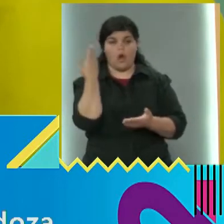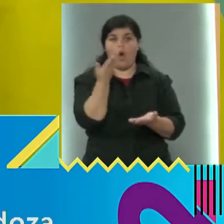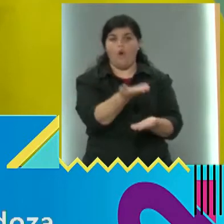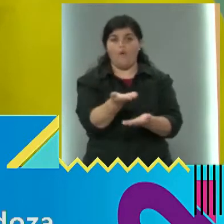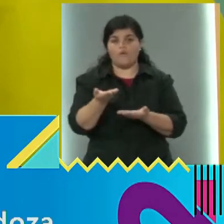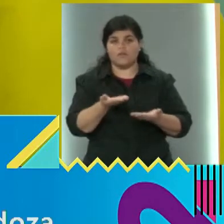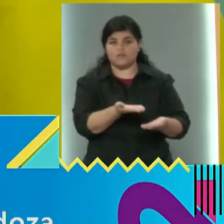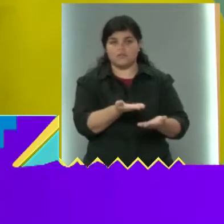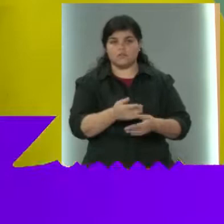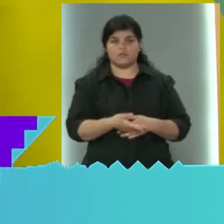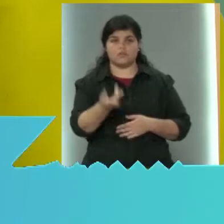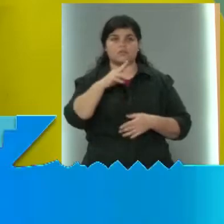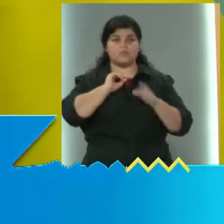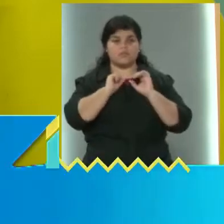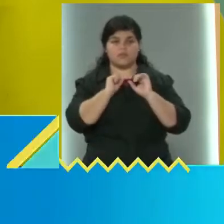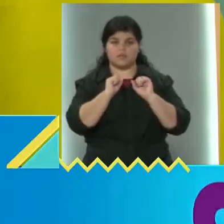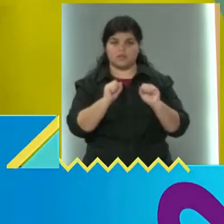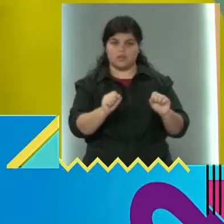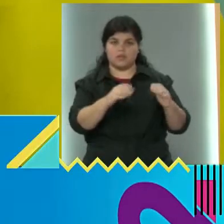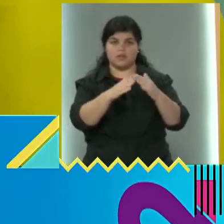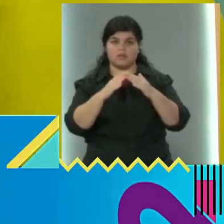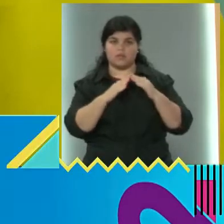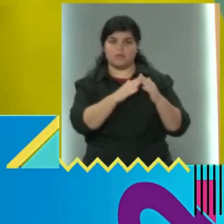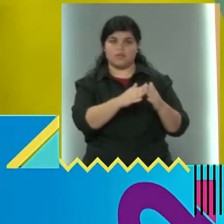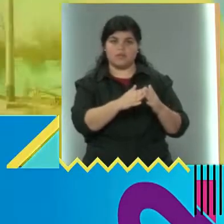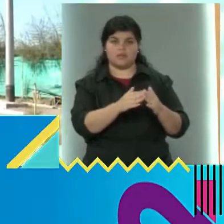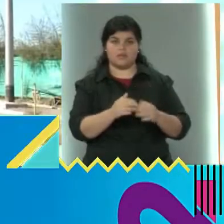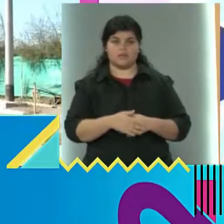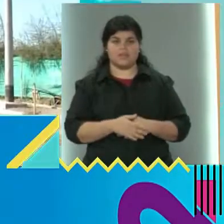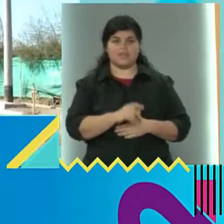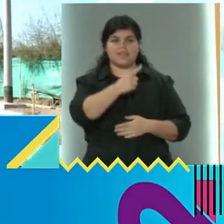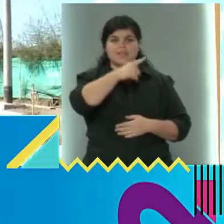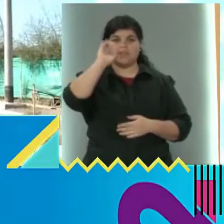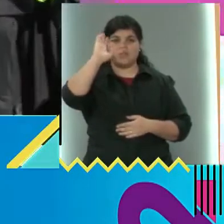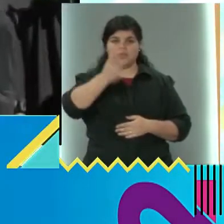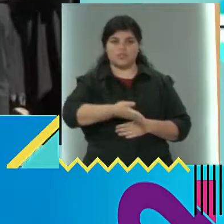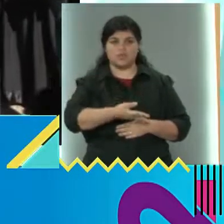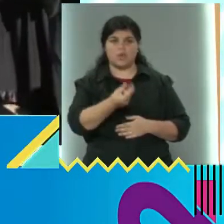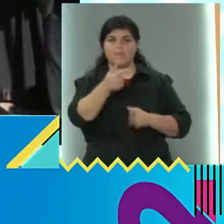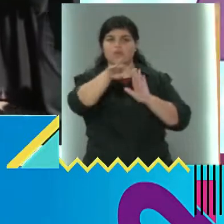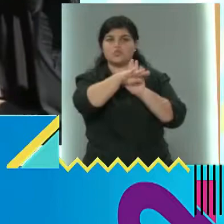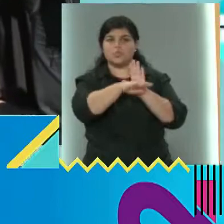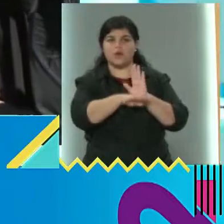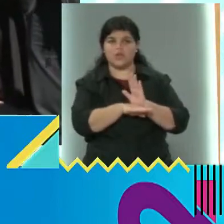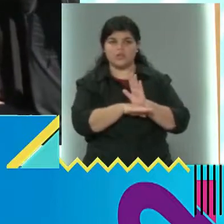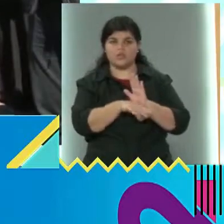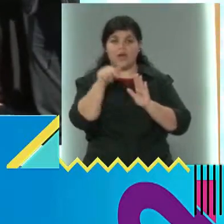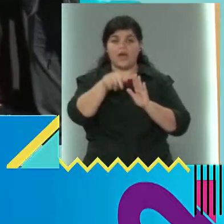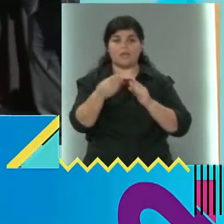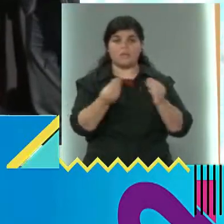Es decir, la Subsecretaría de Vivienda casi dispuso del 100% de su presupuesto a obras de infraestructura que, como